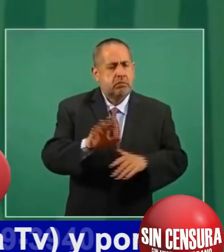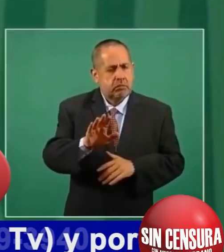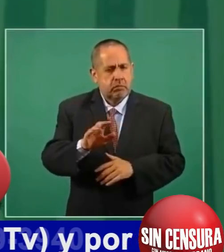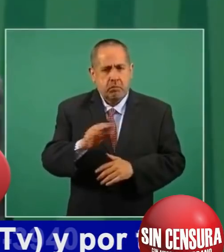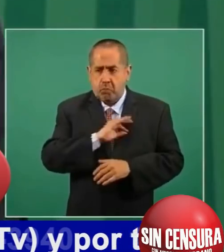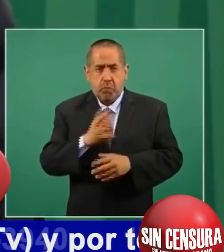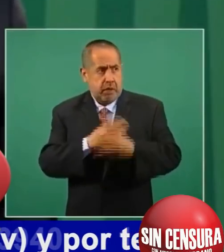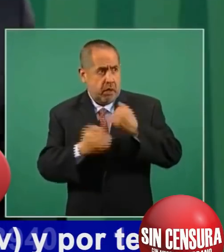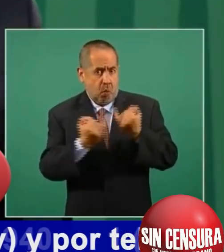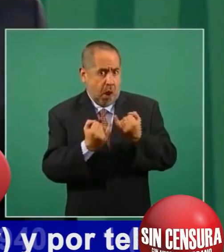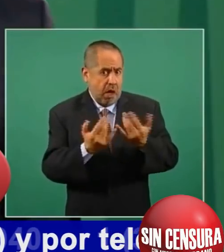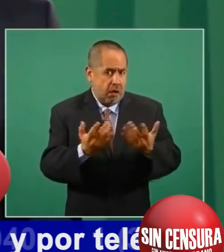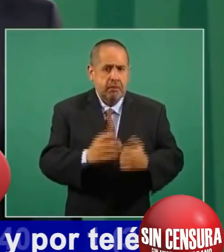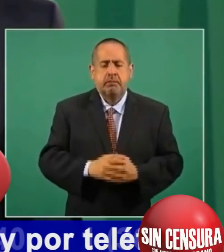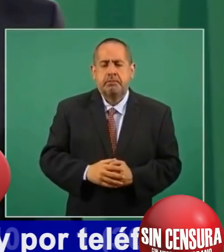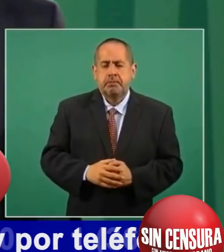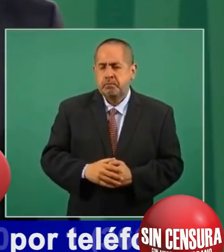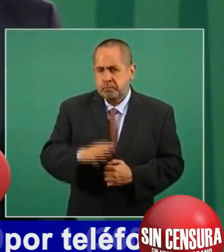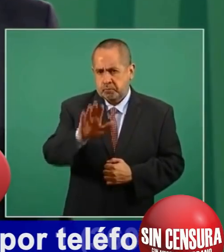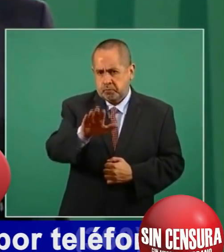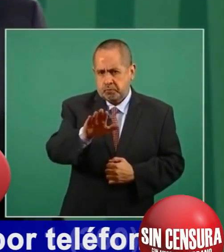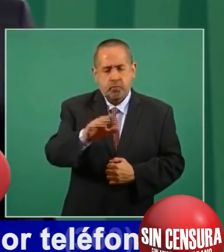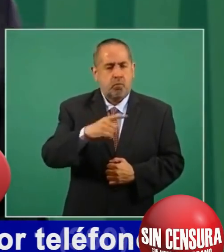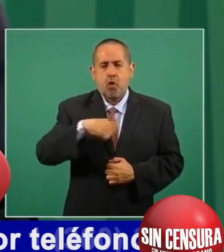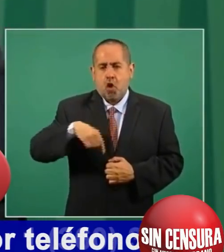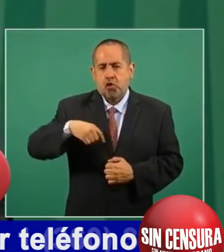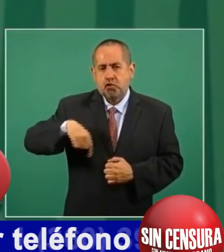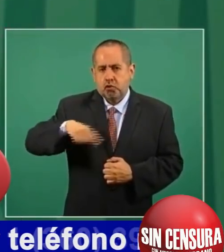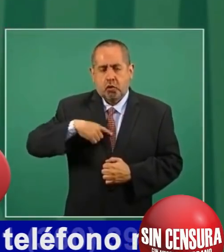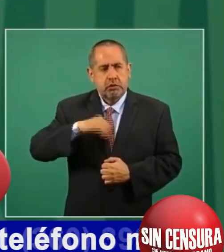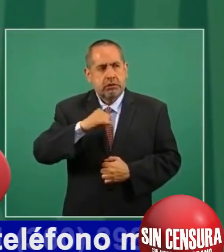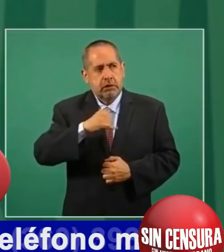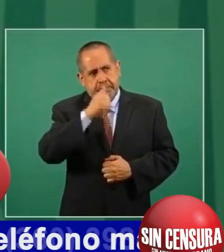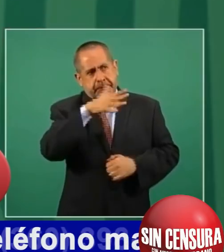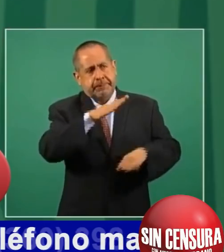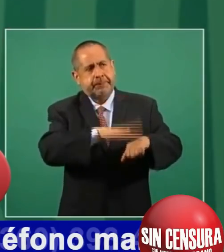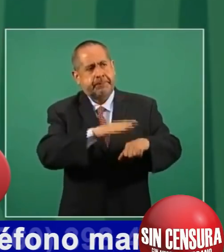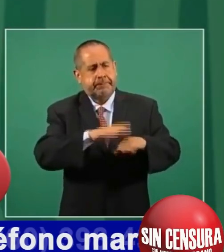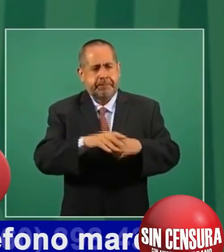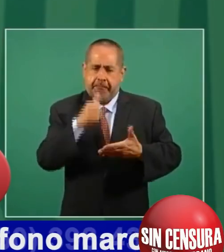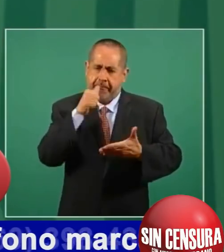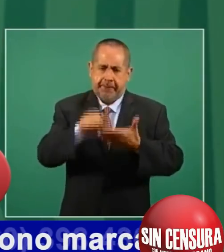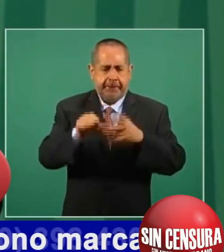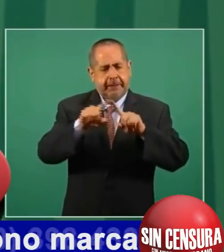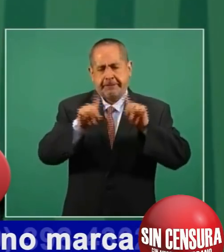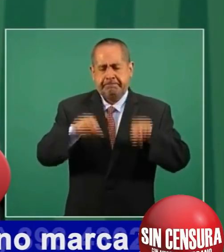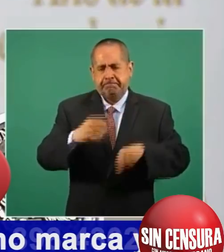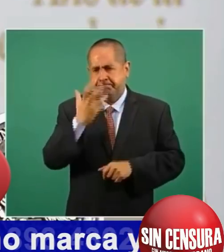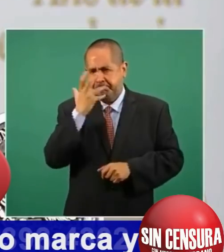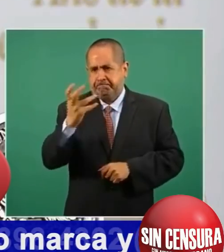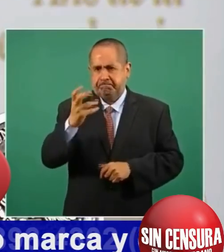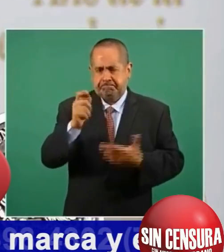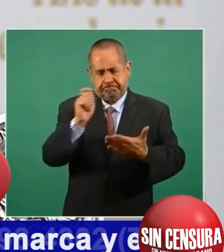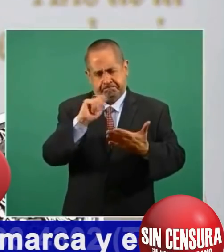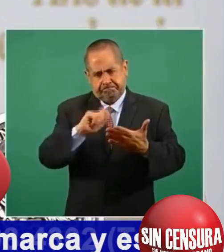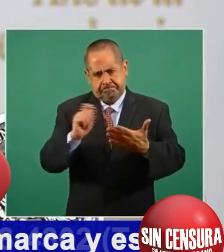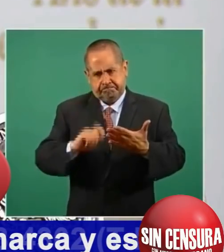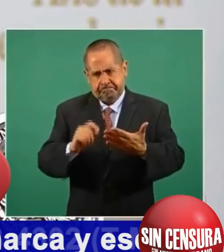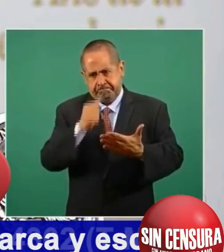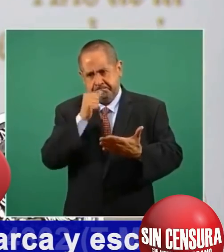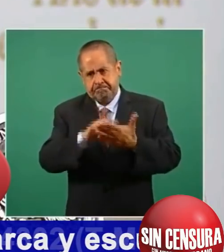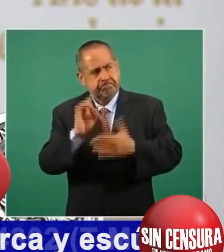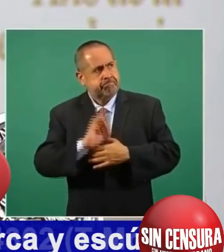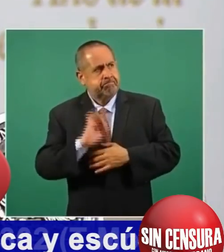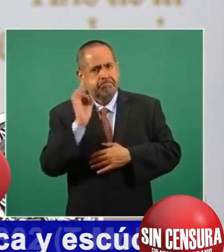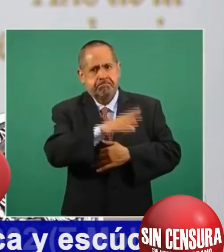pedirlo. Una protesta mediante una nota diplomática. Entonces, cuando